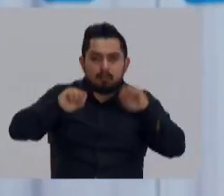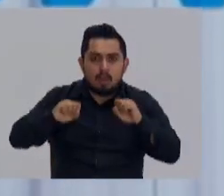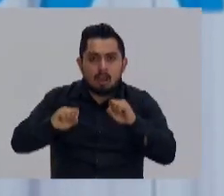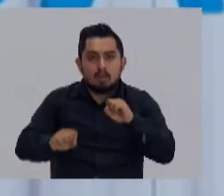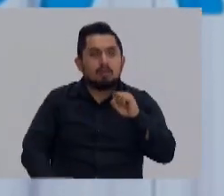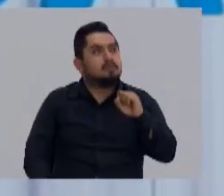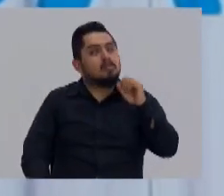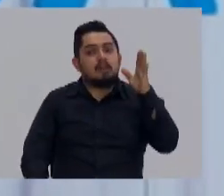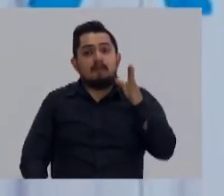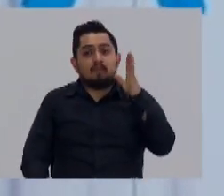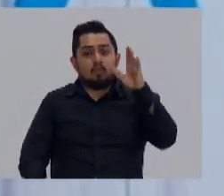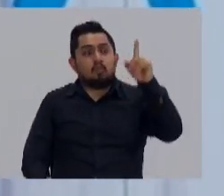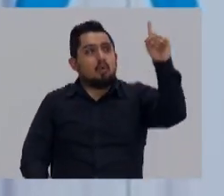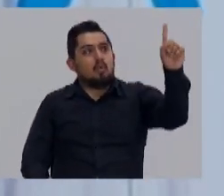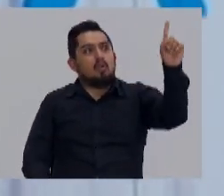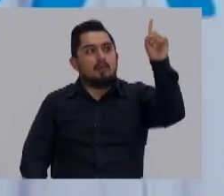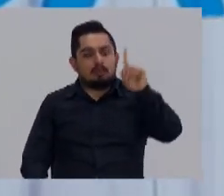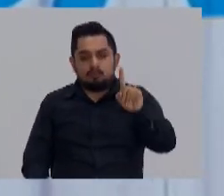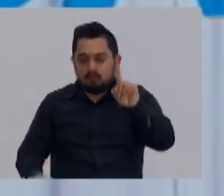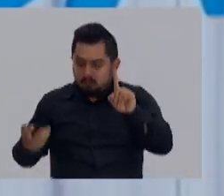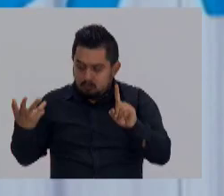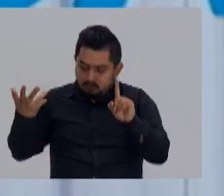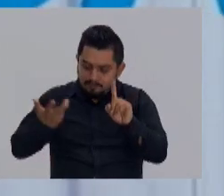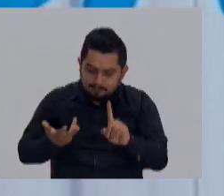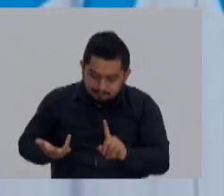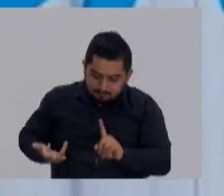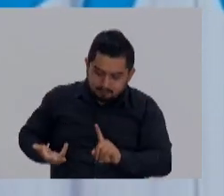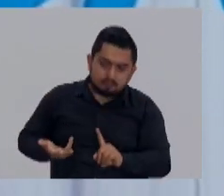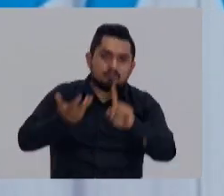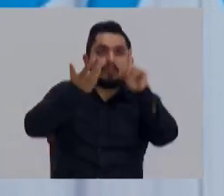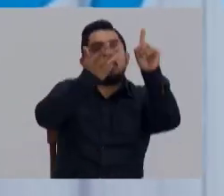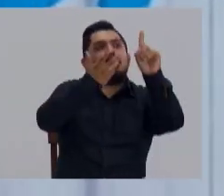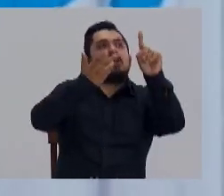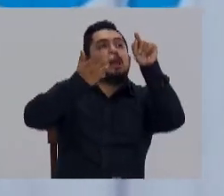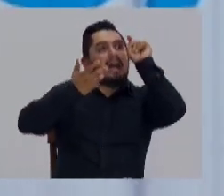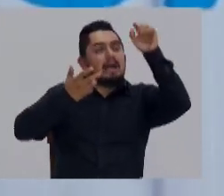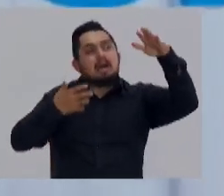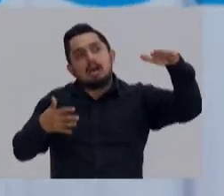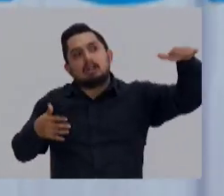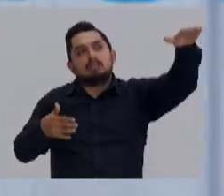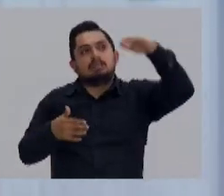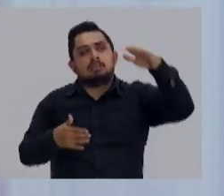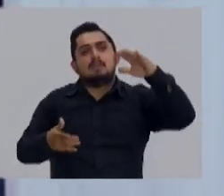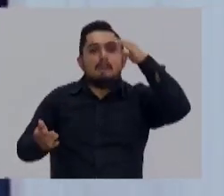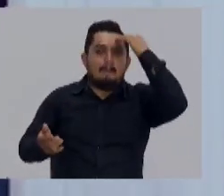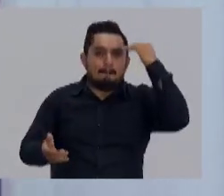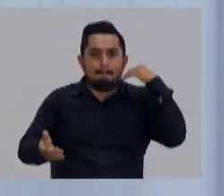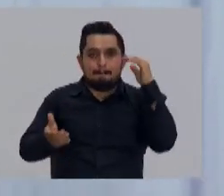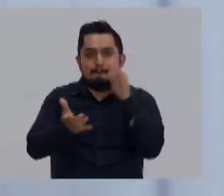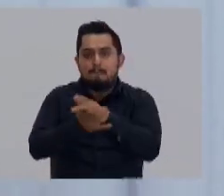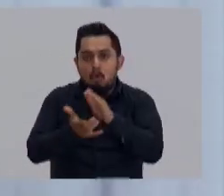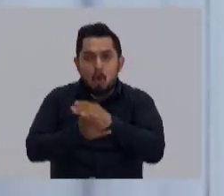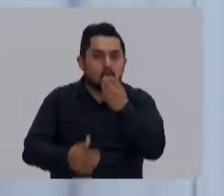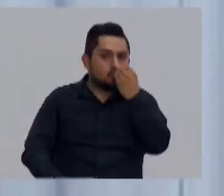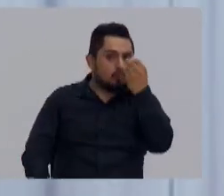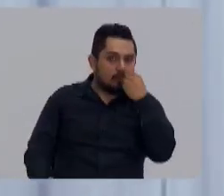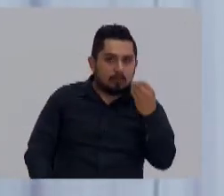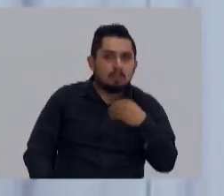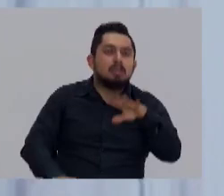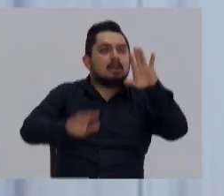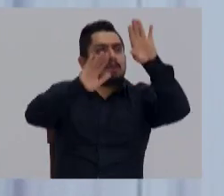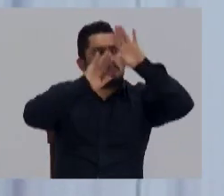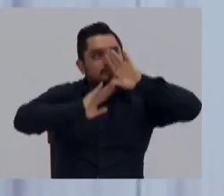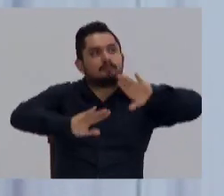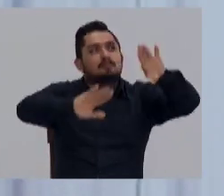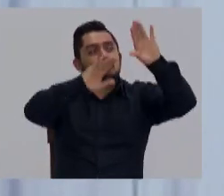venga, Él va a tener cena, bodas, adoración,